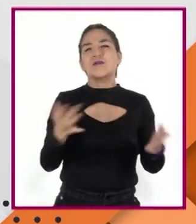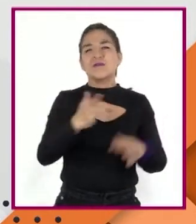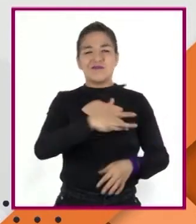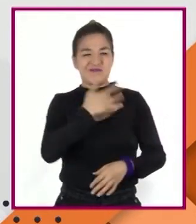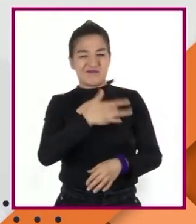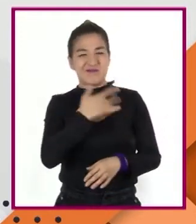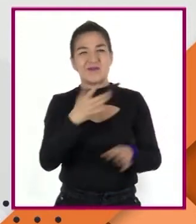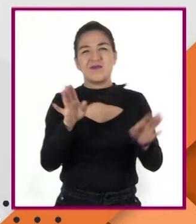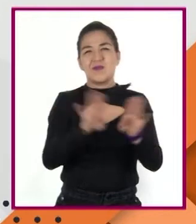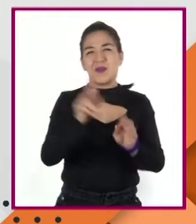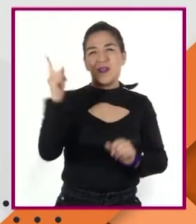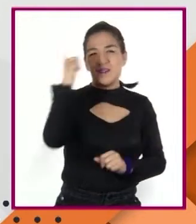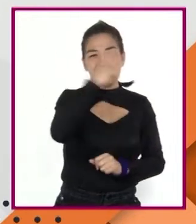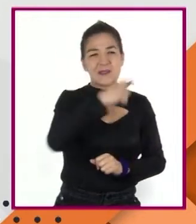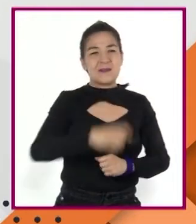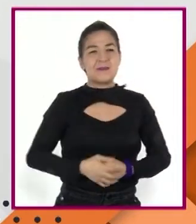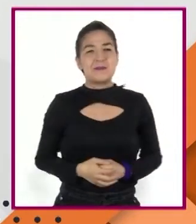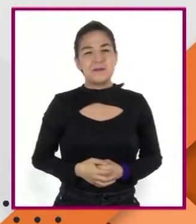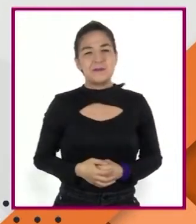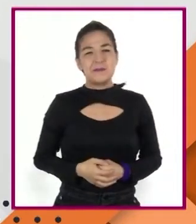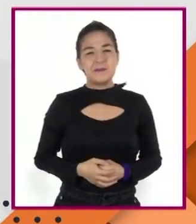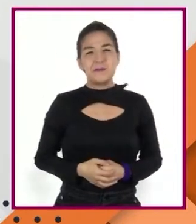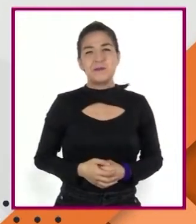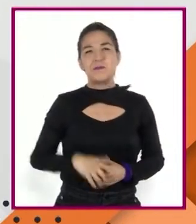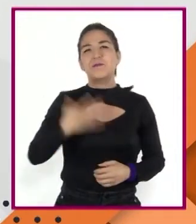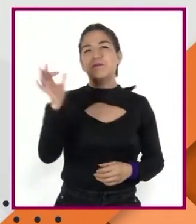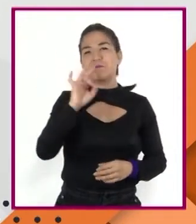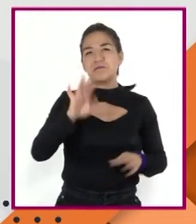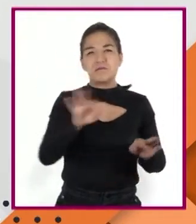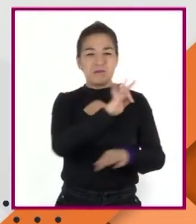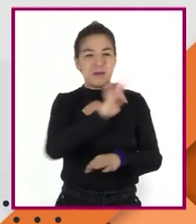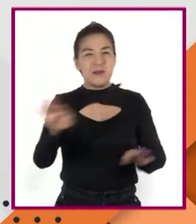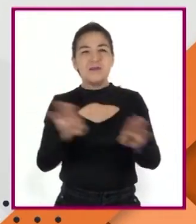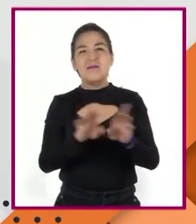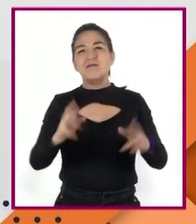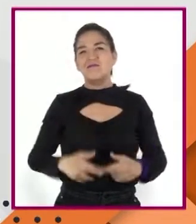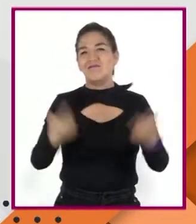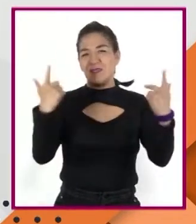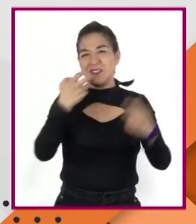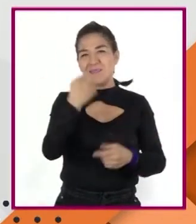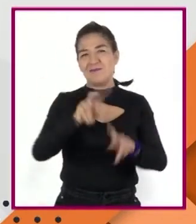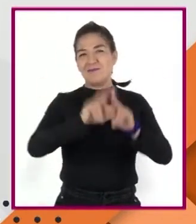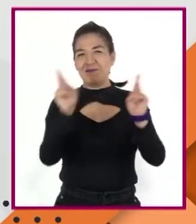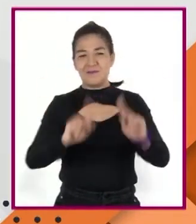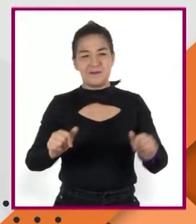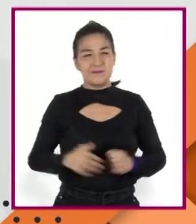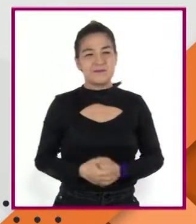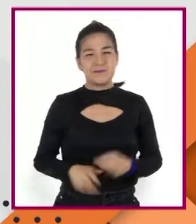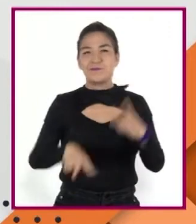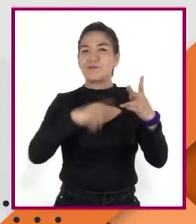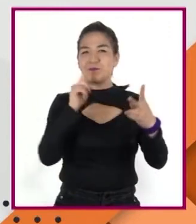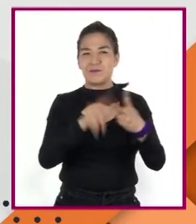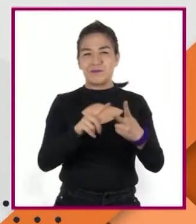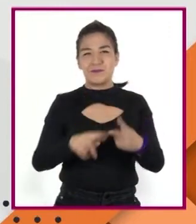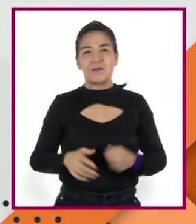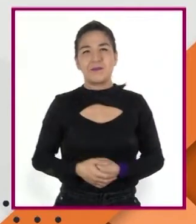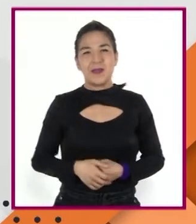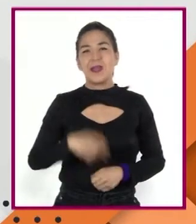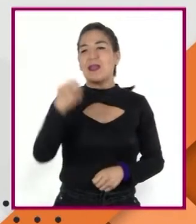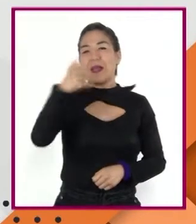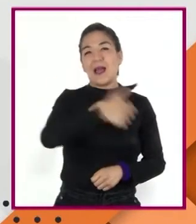susceptibles de conducir a quebrantamientos de la paz. 2. Fomentar entre las